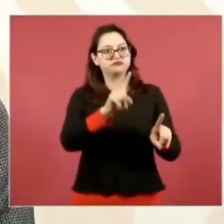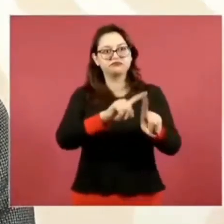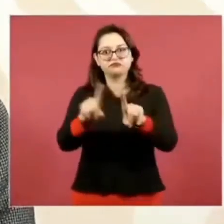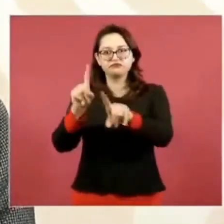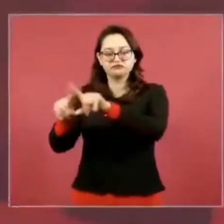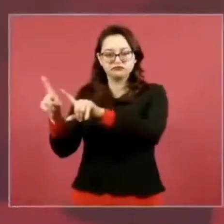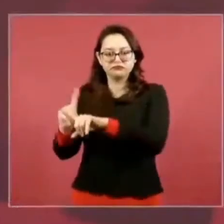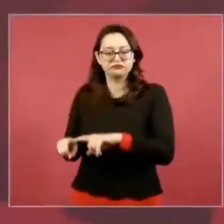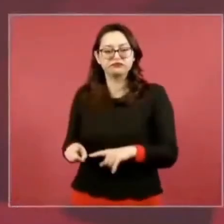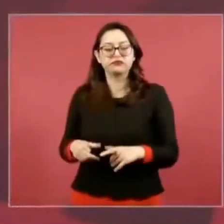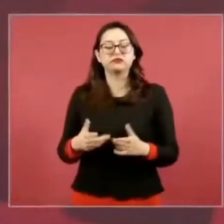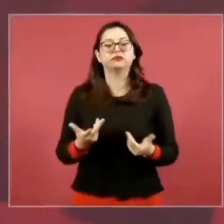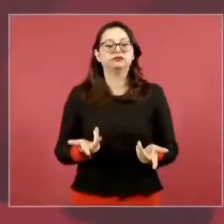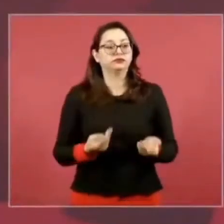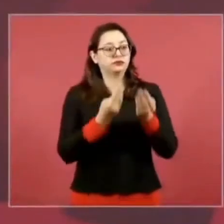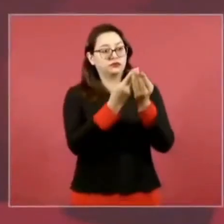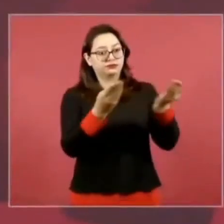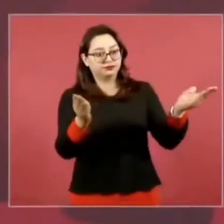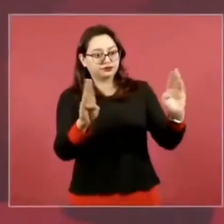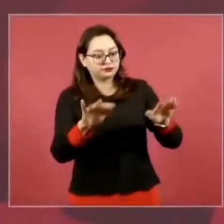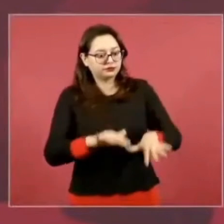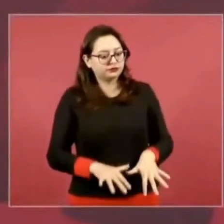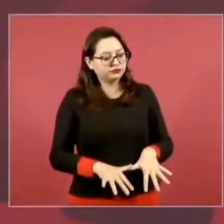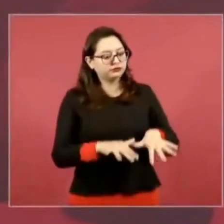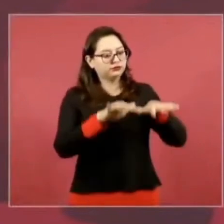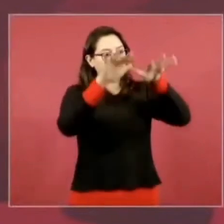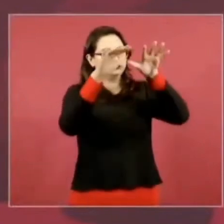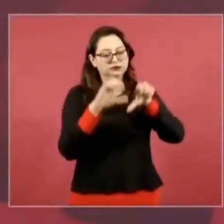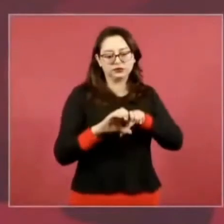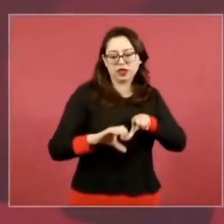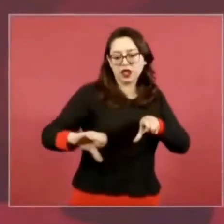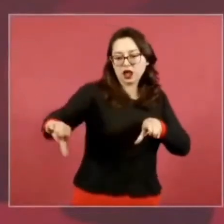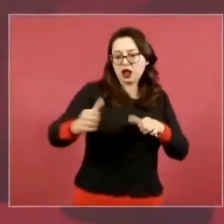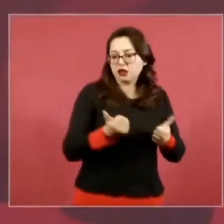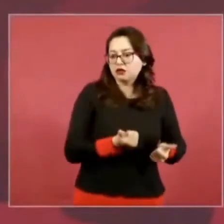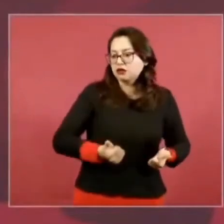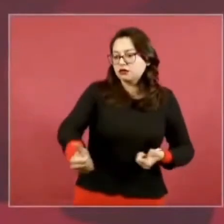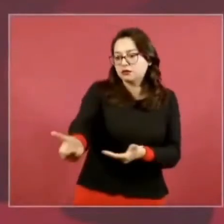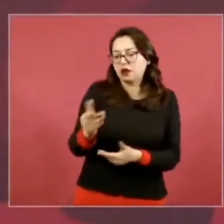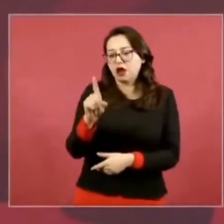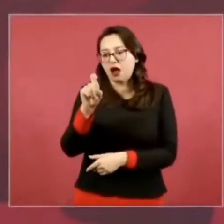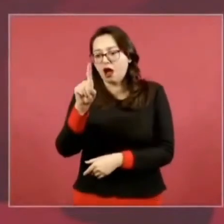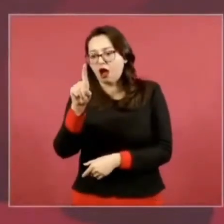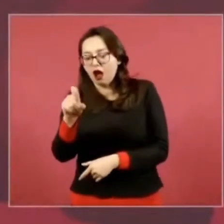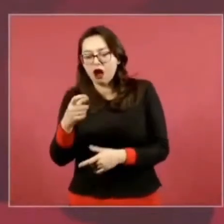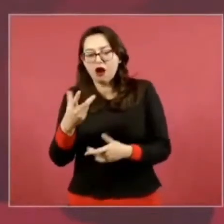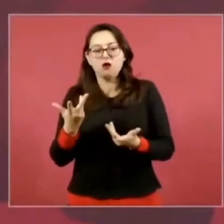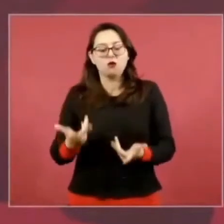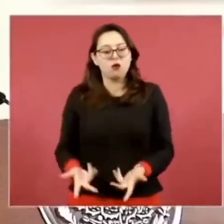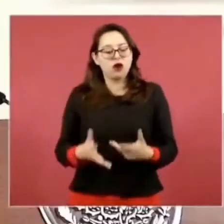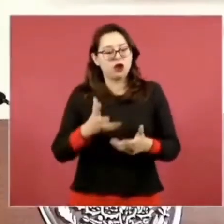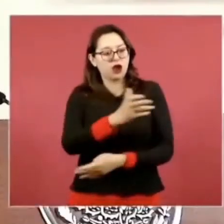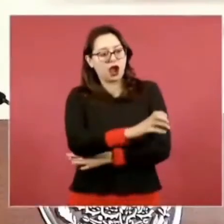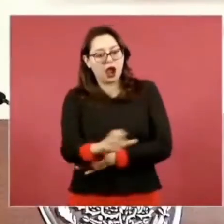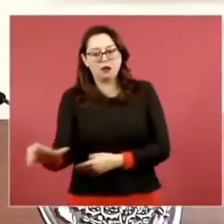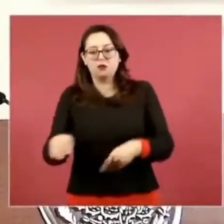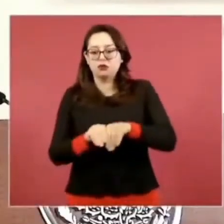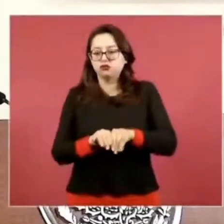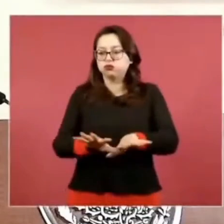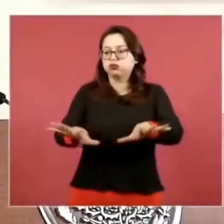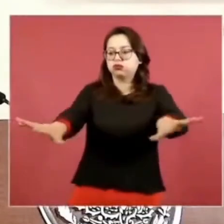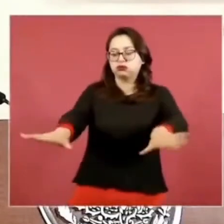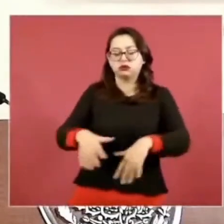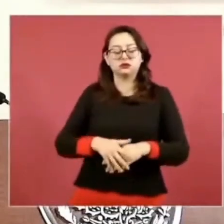que son presas, que son canales de riego, que son acueductos para llevar el agua,